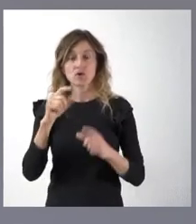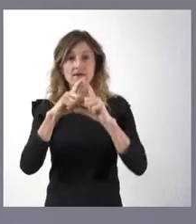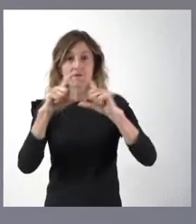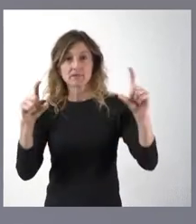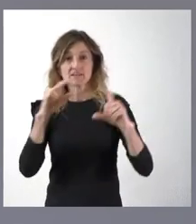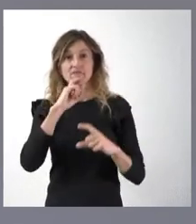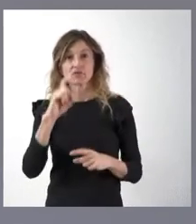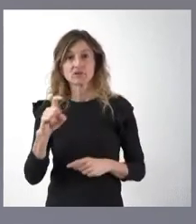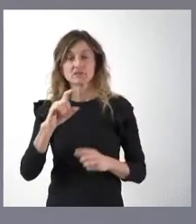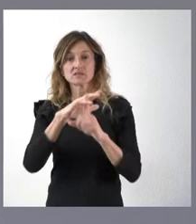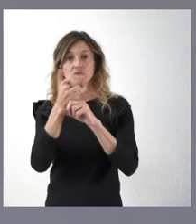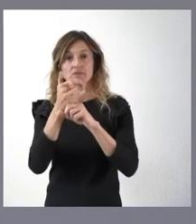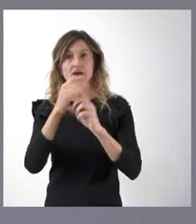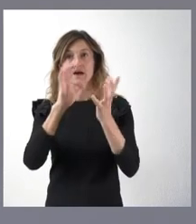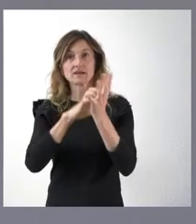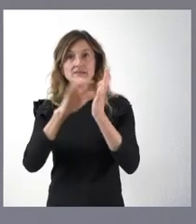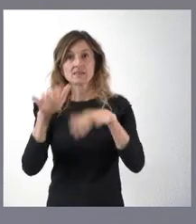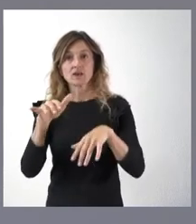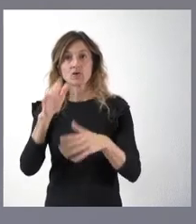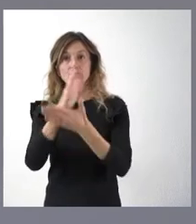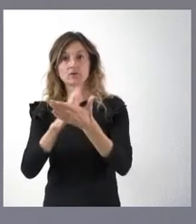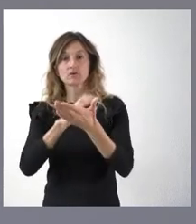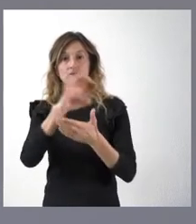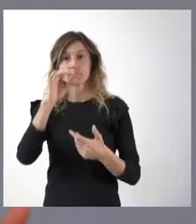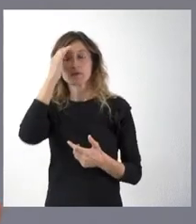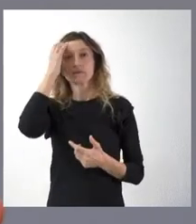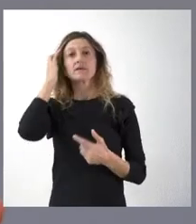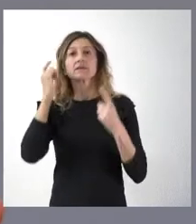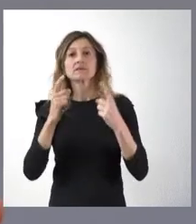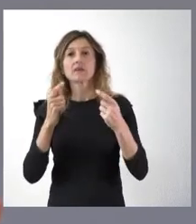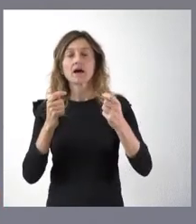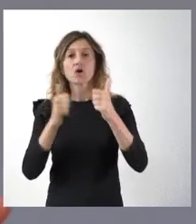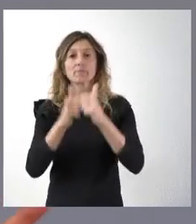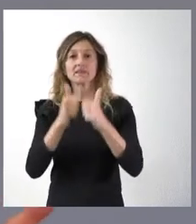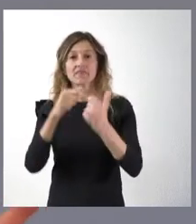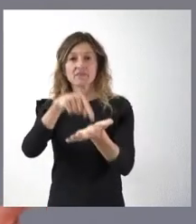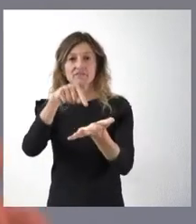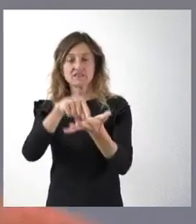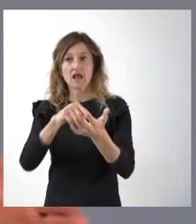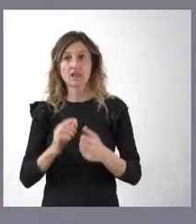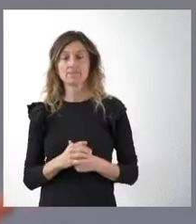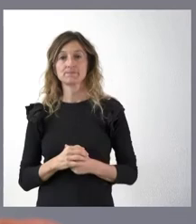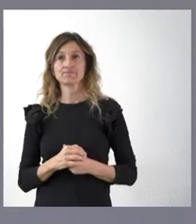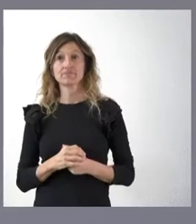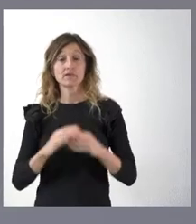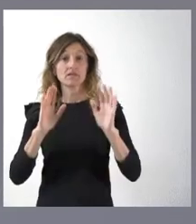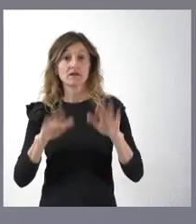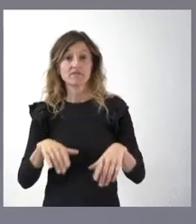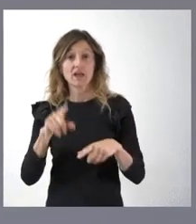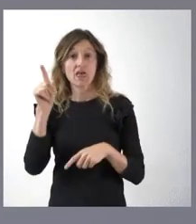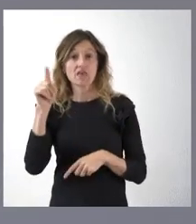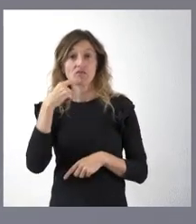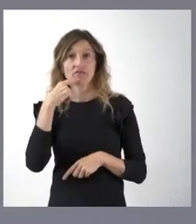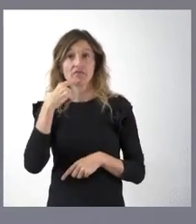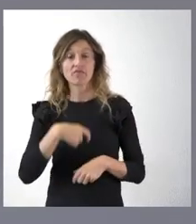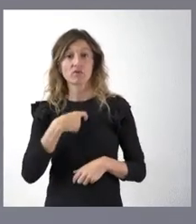que sitúa Castilla entre las comunidades autónomas con mayor competitividad fiscal luego al final Son ellos los que dicen que los